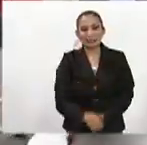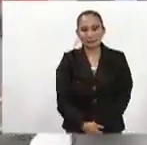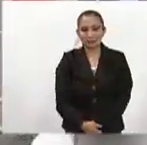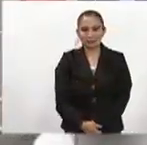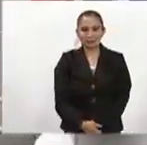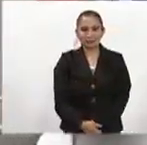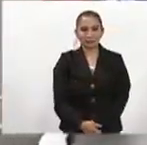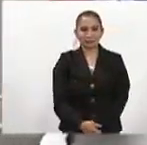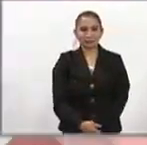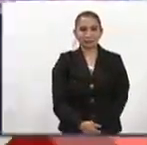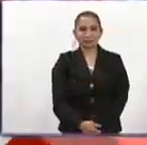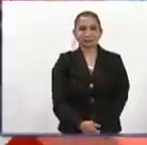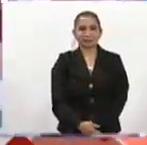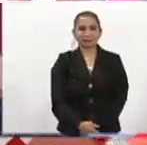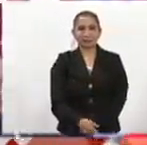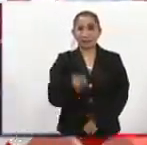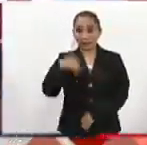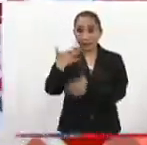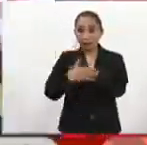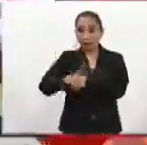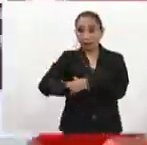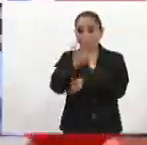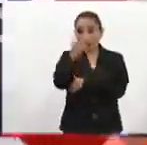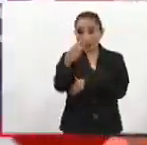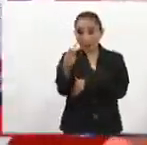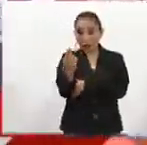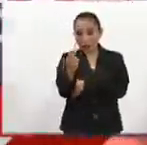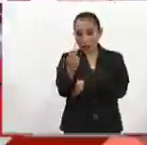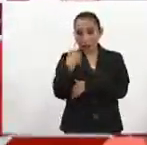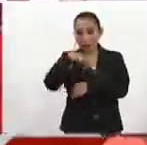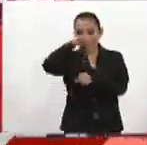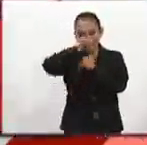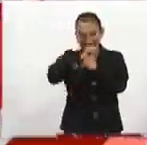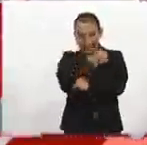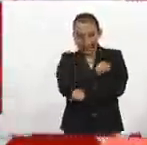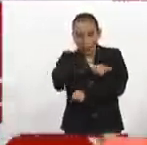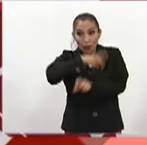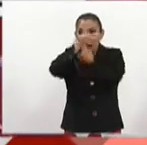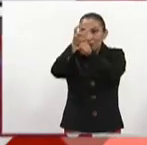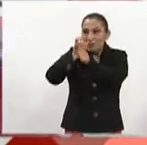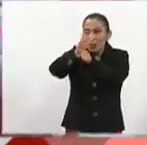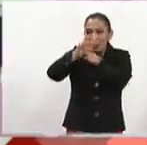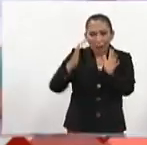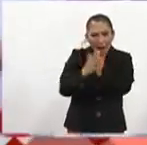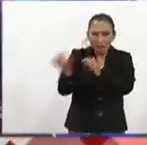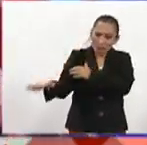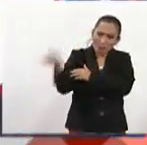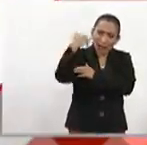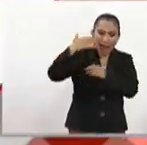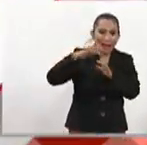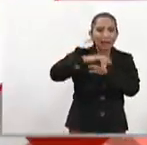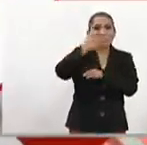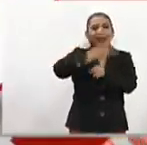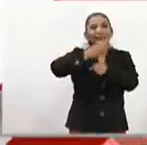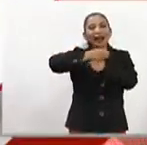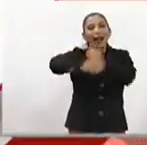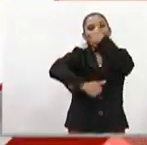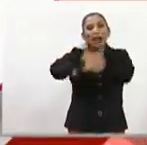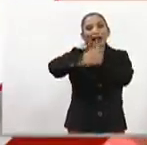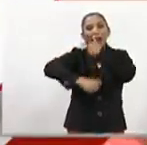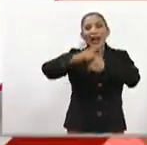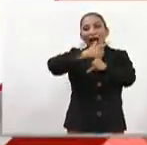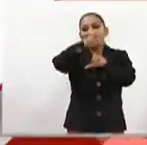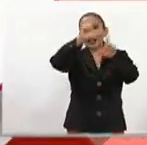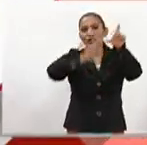Gracias. Este próximo 12 de noviembre, la Secretaría de Salud te invita a participar en la tercera carrera nacional